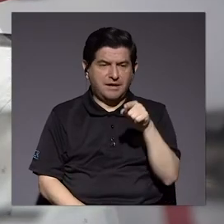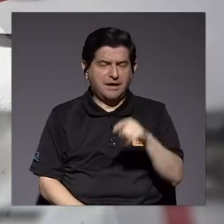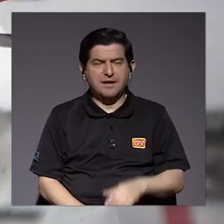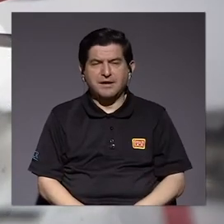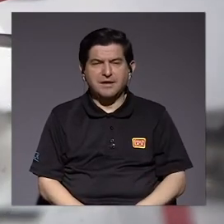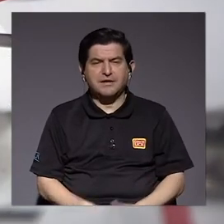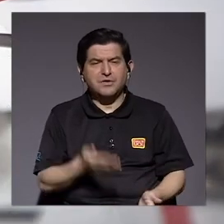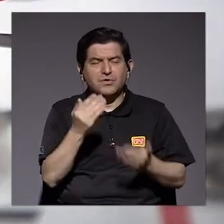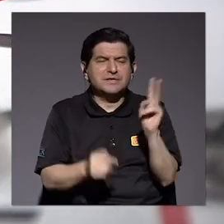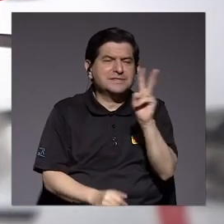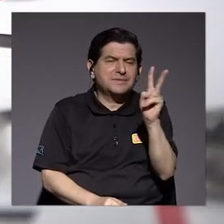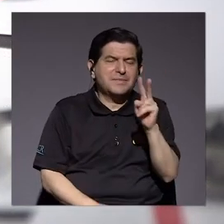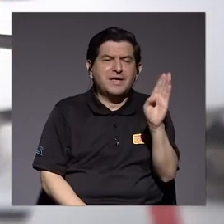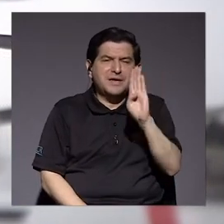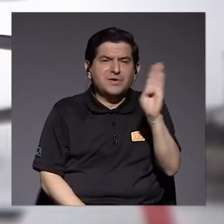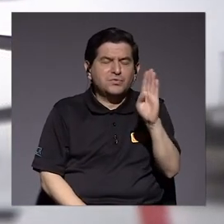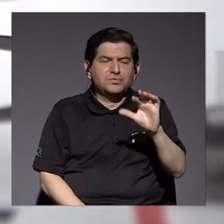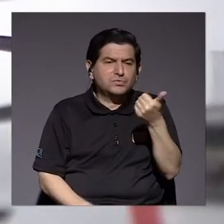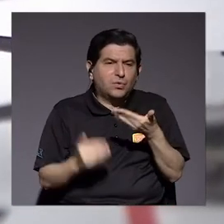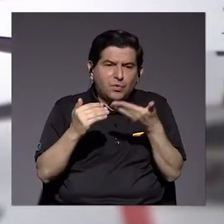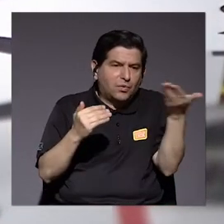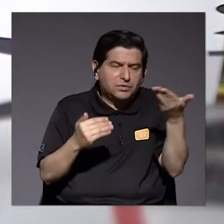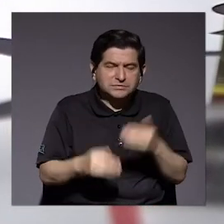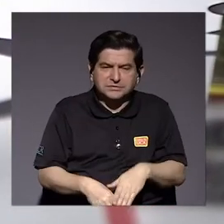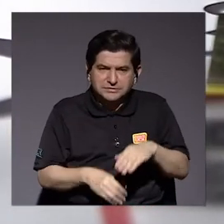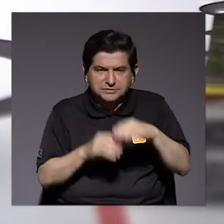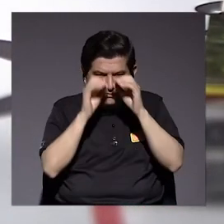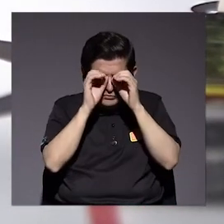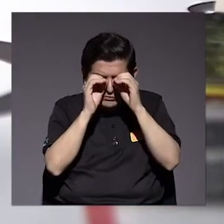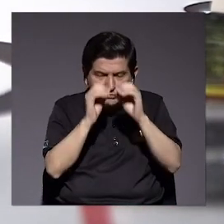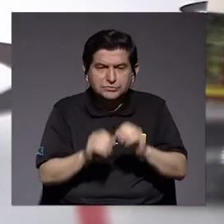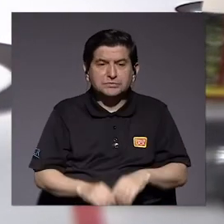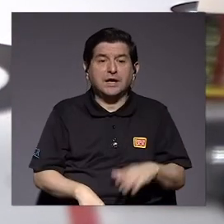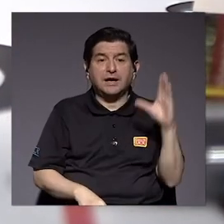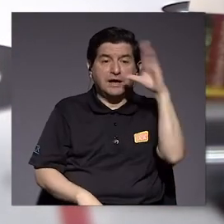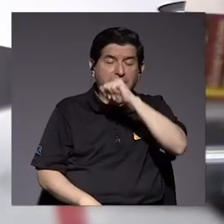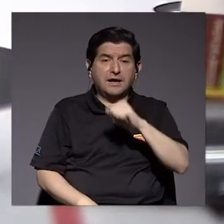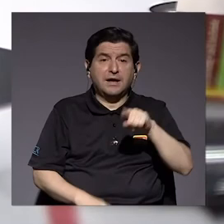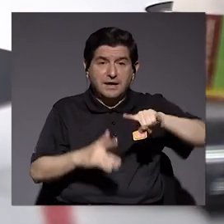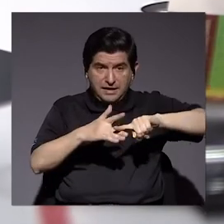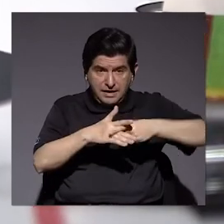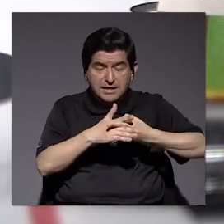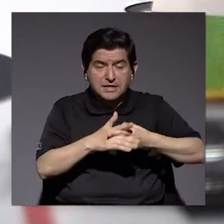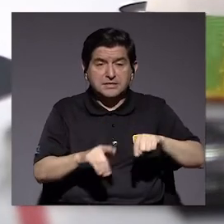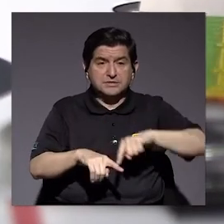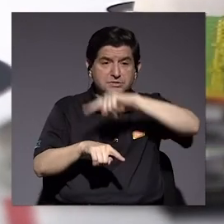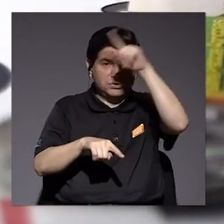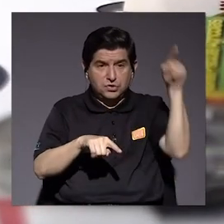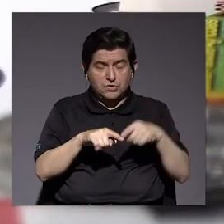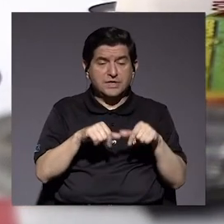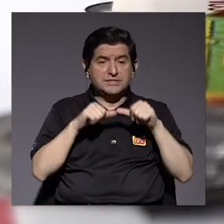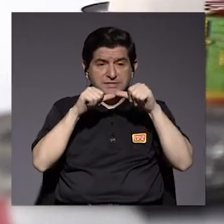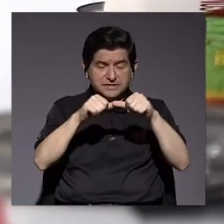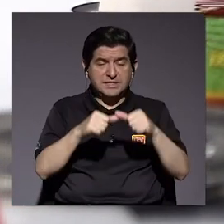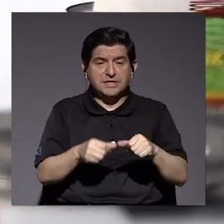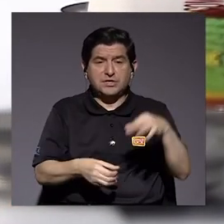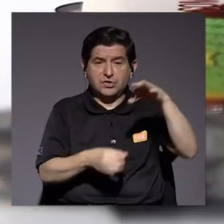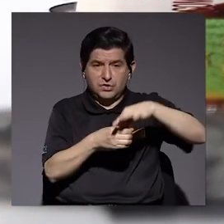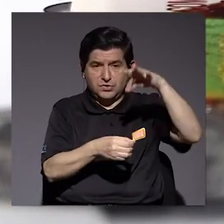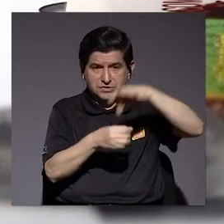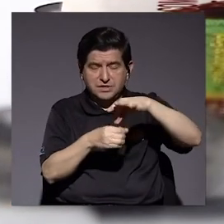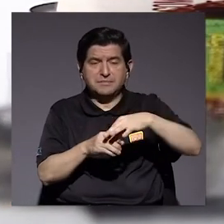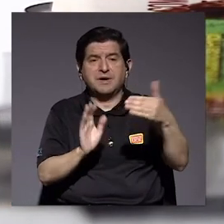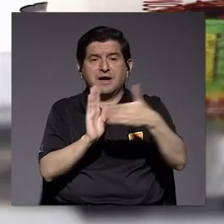organismos microscópicos, virus, bacterias, etc. Que si usted los pone al inicio del ciclo siguiente de siembra, eso le va a